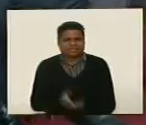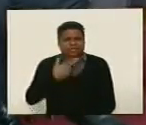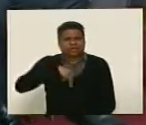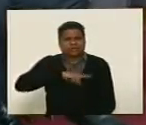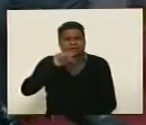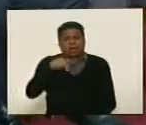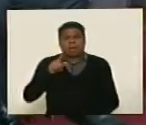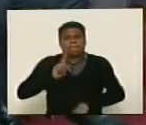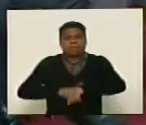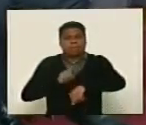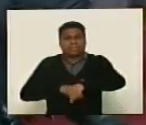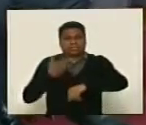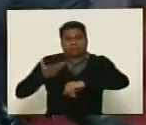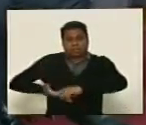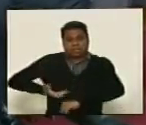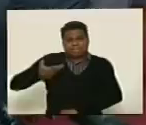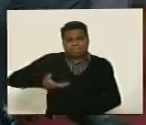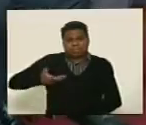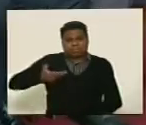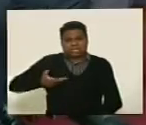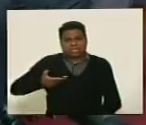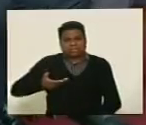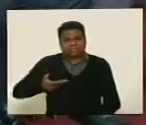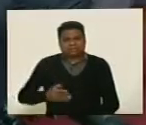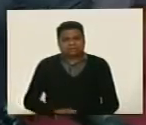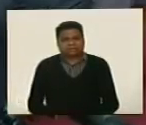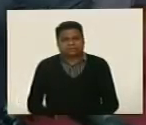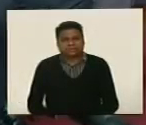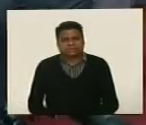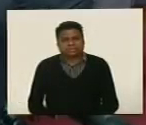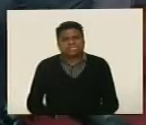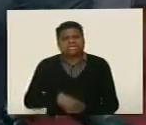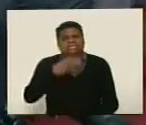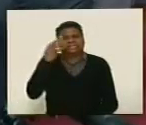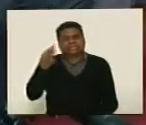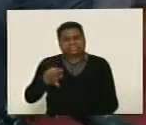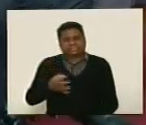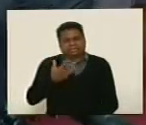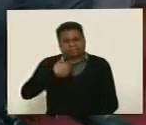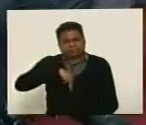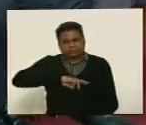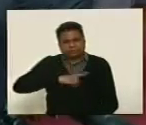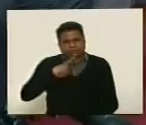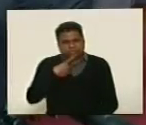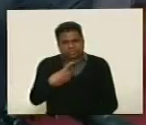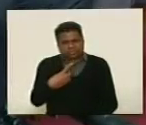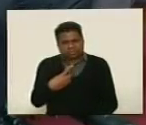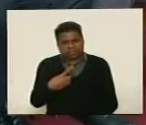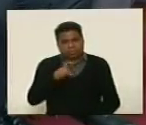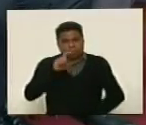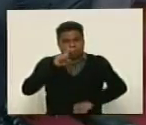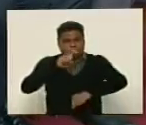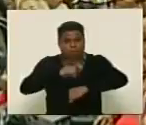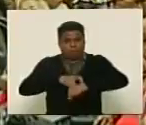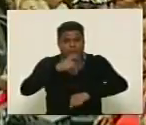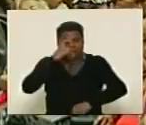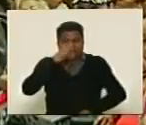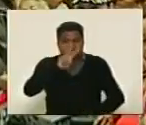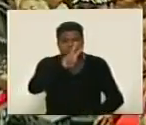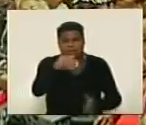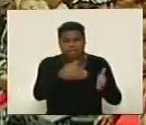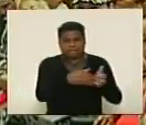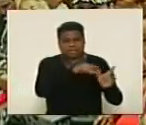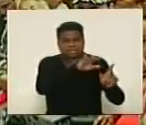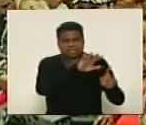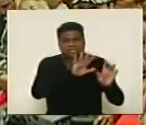bien importante. Siempre dijimos que 2018 era un año clave. Yo diría que es un